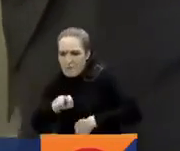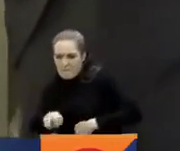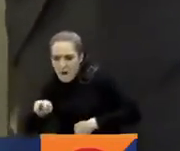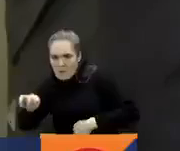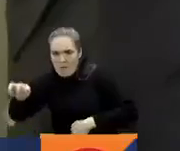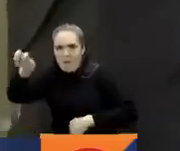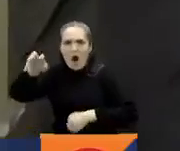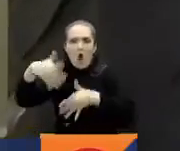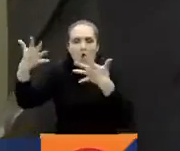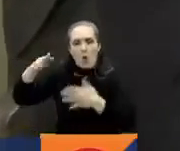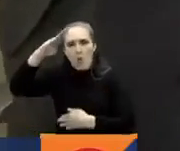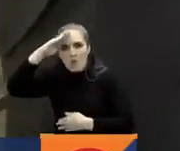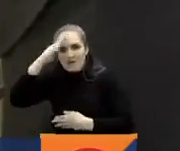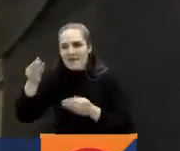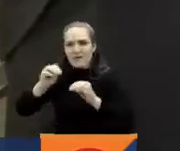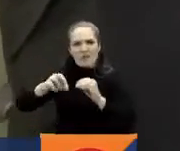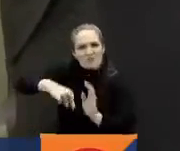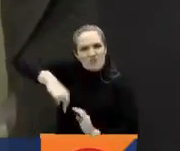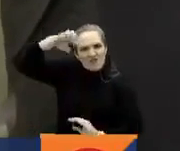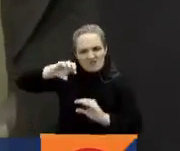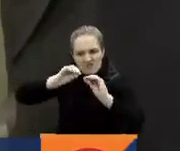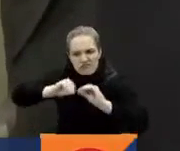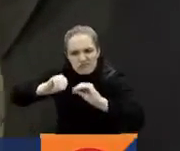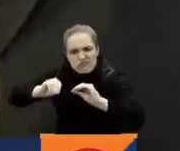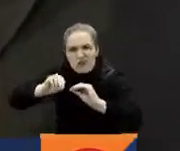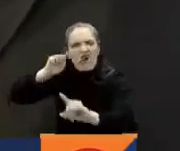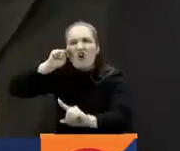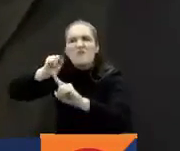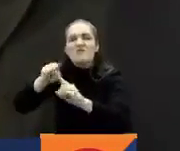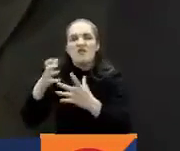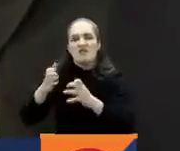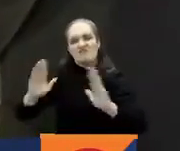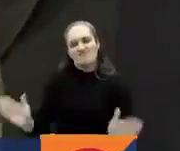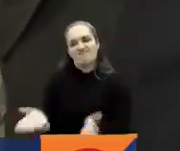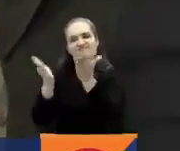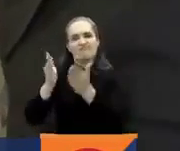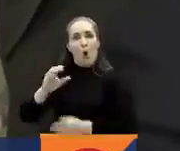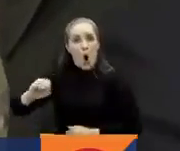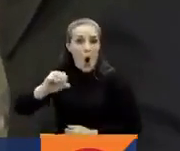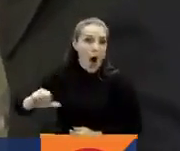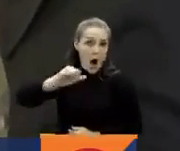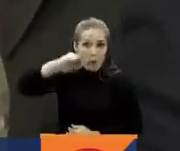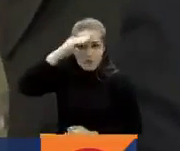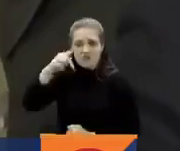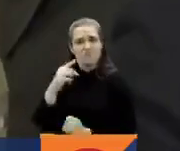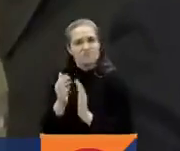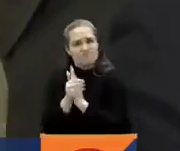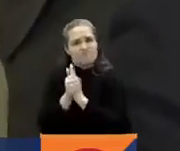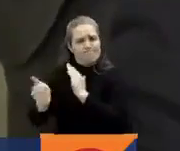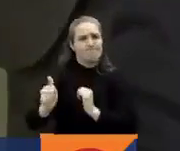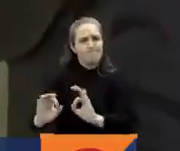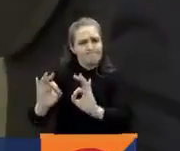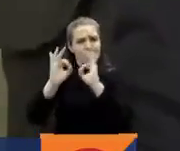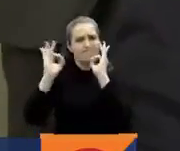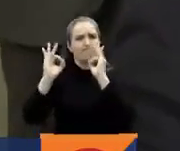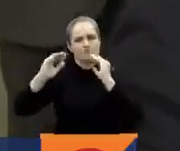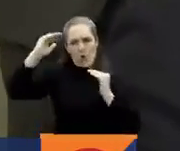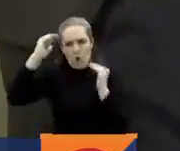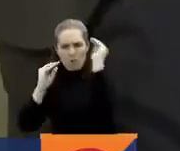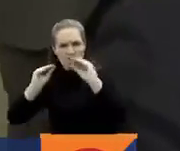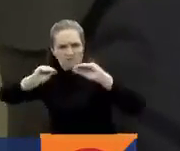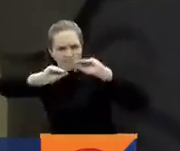profesionalización, buscan tener policías, hombres y mujeres, con mejores competencias, con mejor